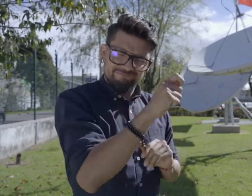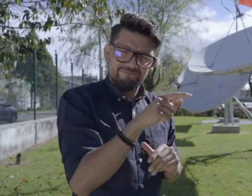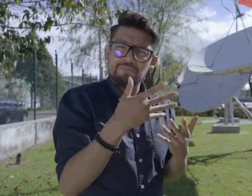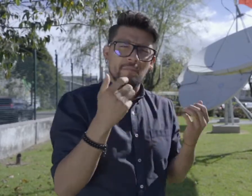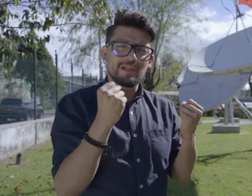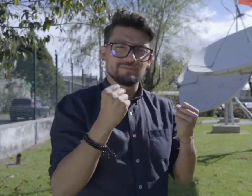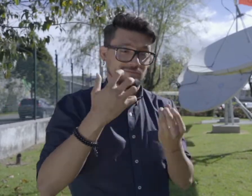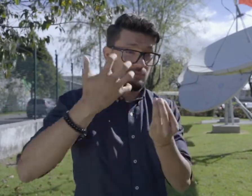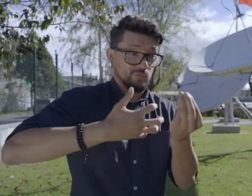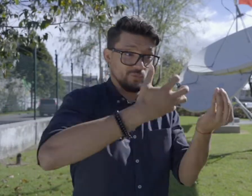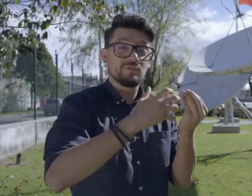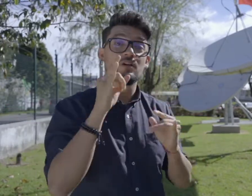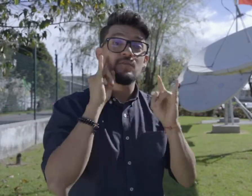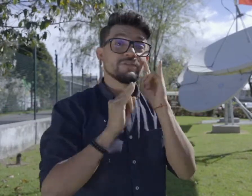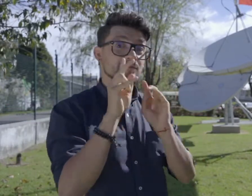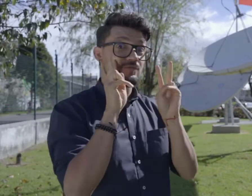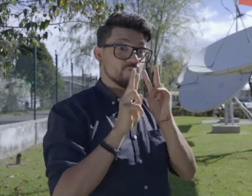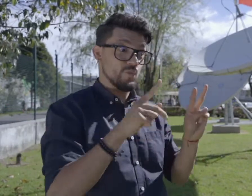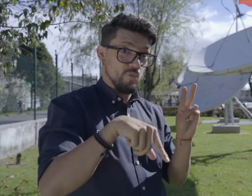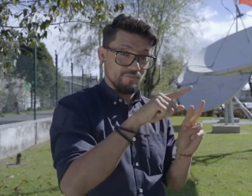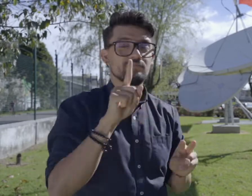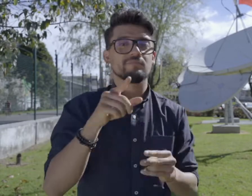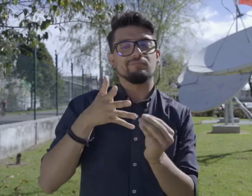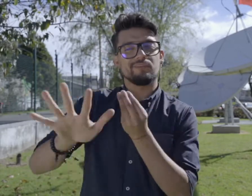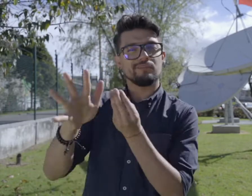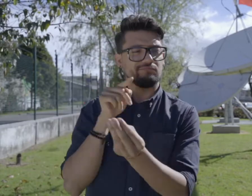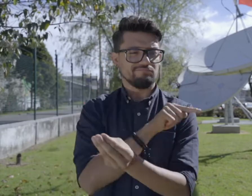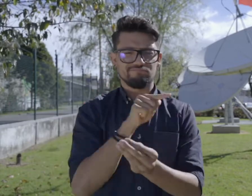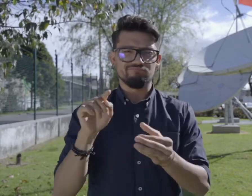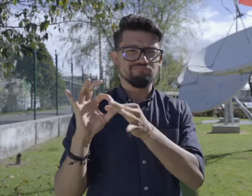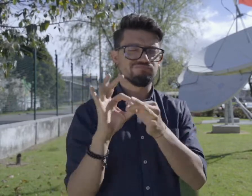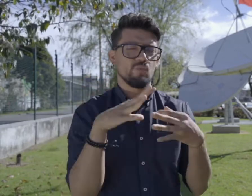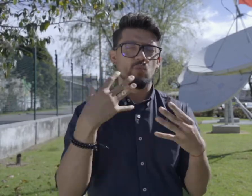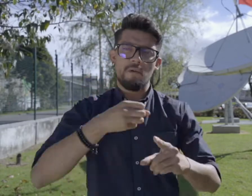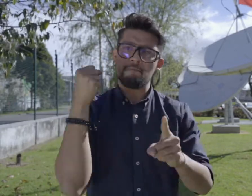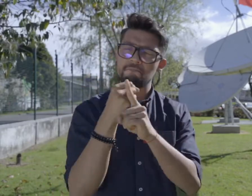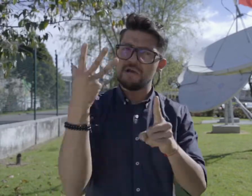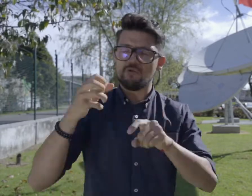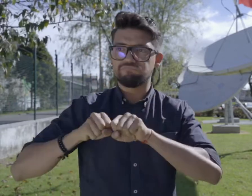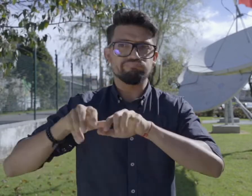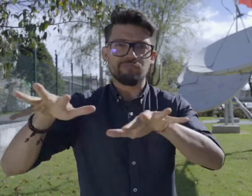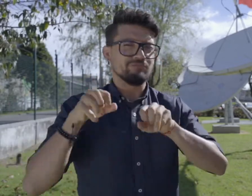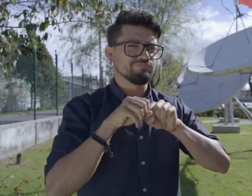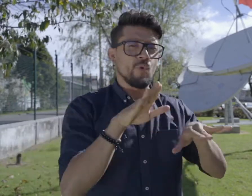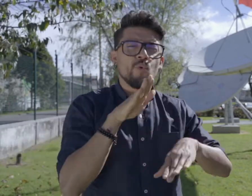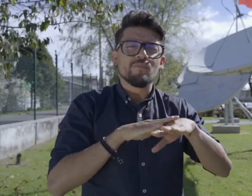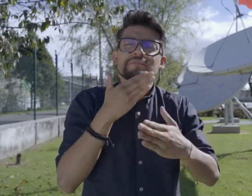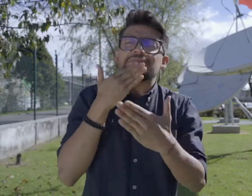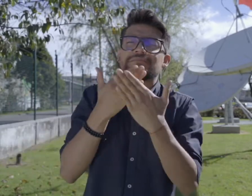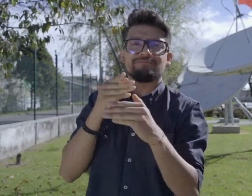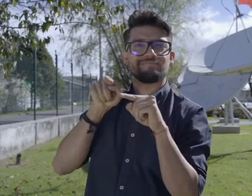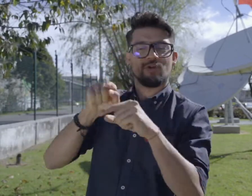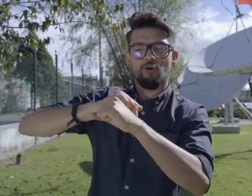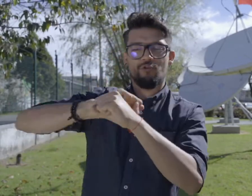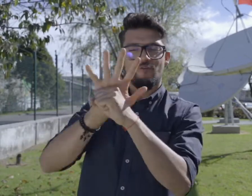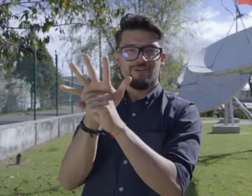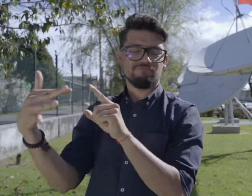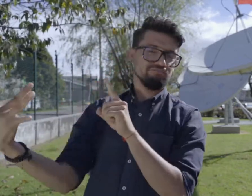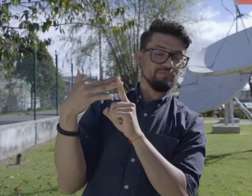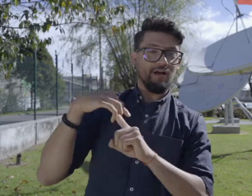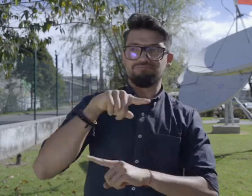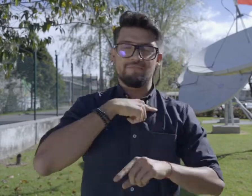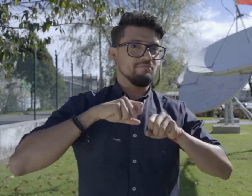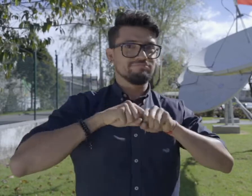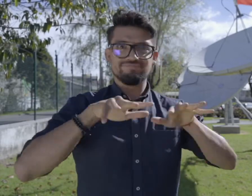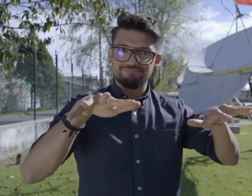que impactó a todos los sectores, incluyendo a los medios de comunicación por la aparición del COVID-19 y que nos obligó